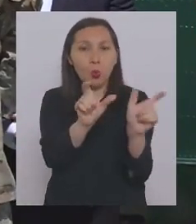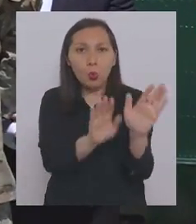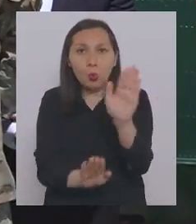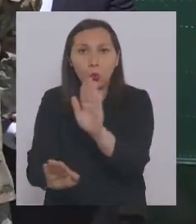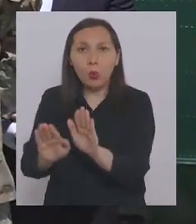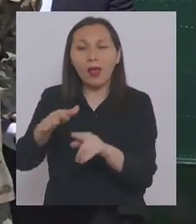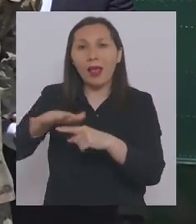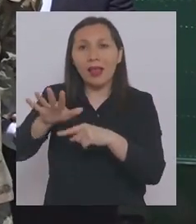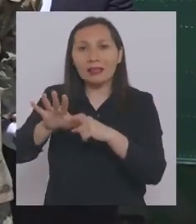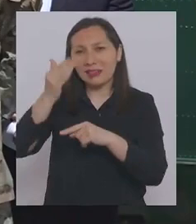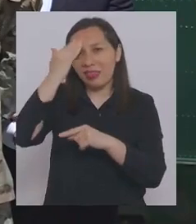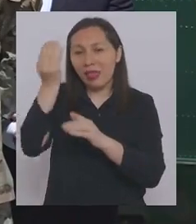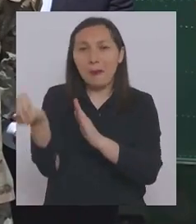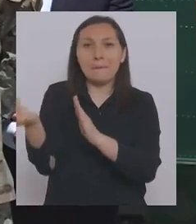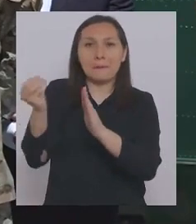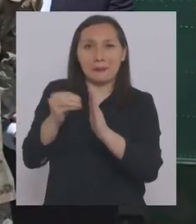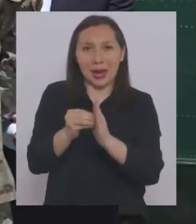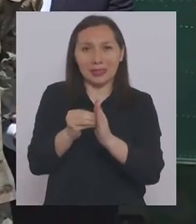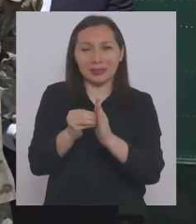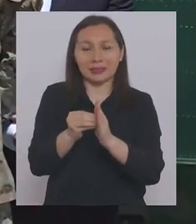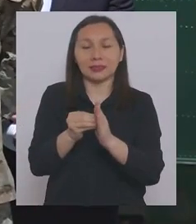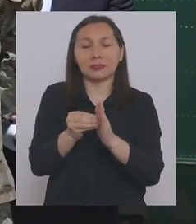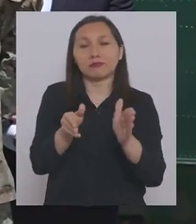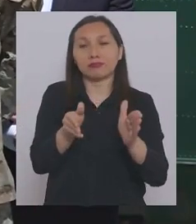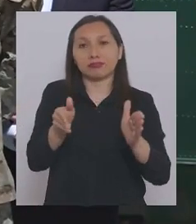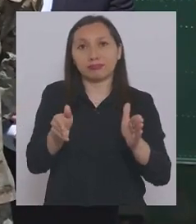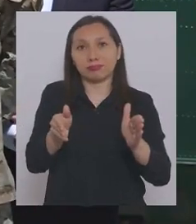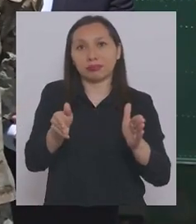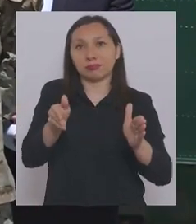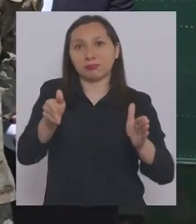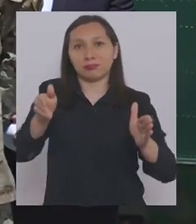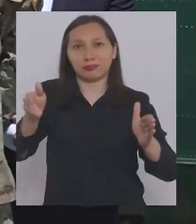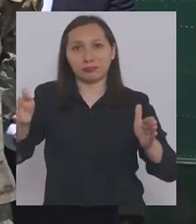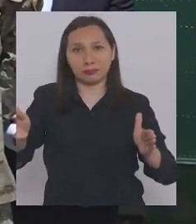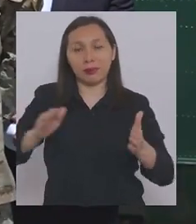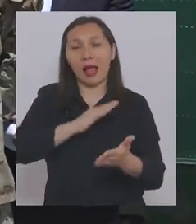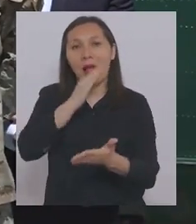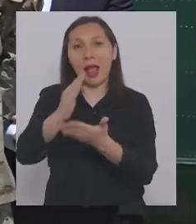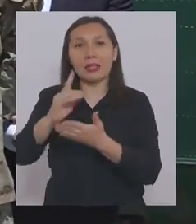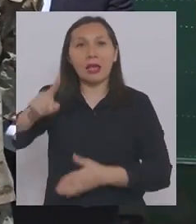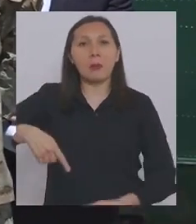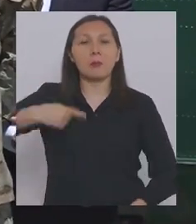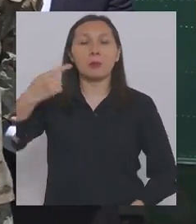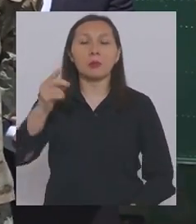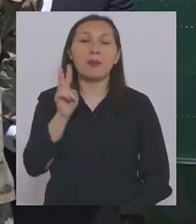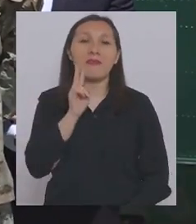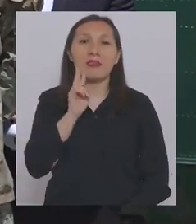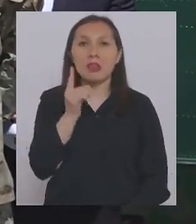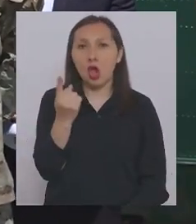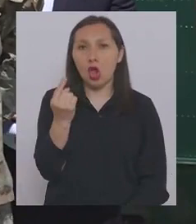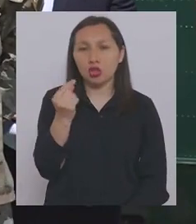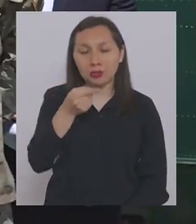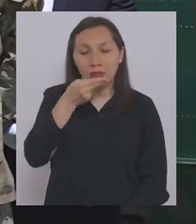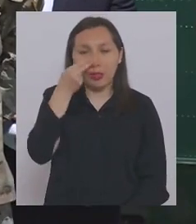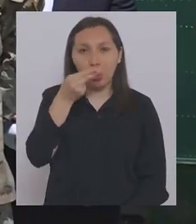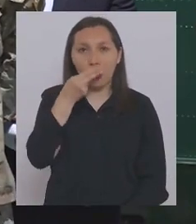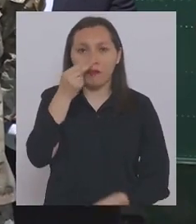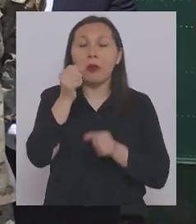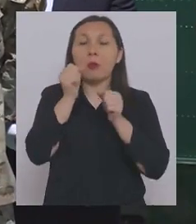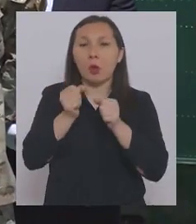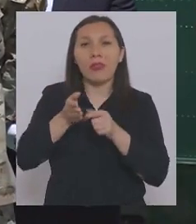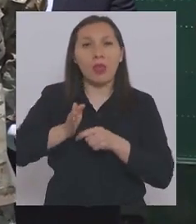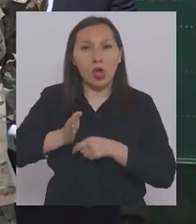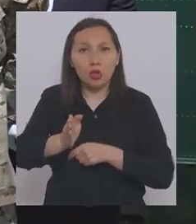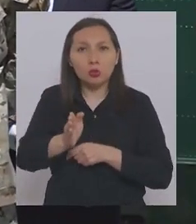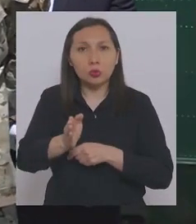15 días adicionales, que se extenderán hasta el próximo viernes 11 de noviembre. Para poder continuar con